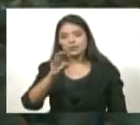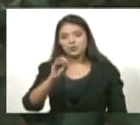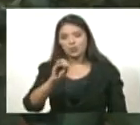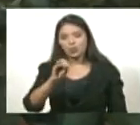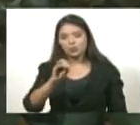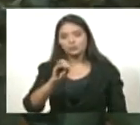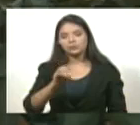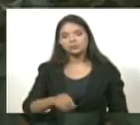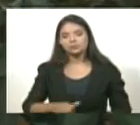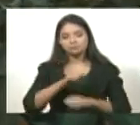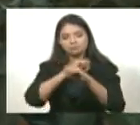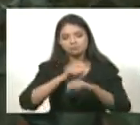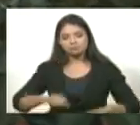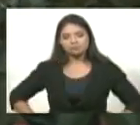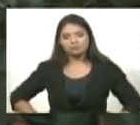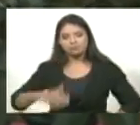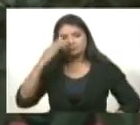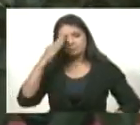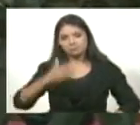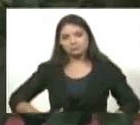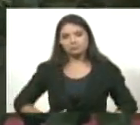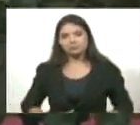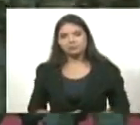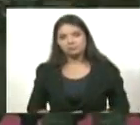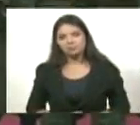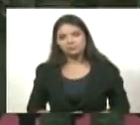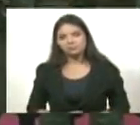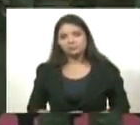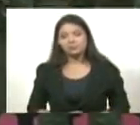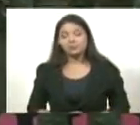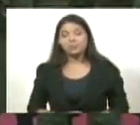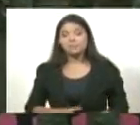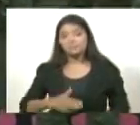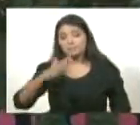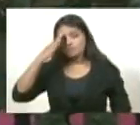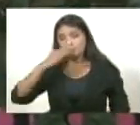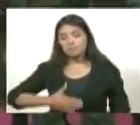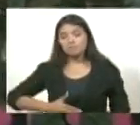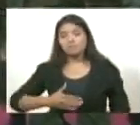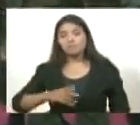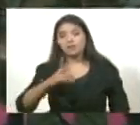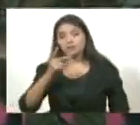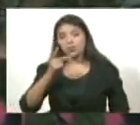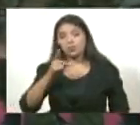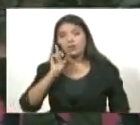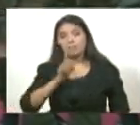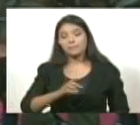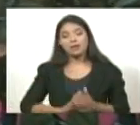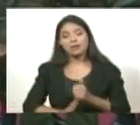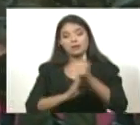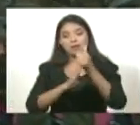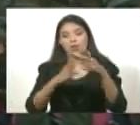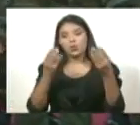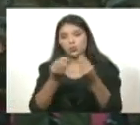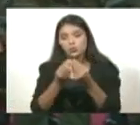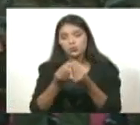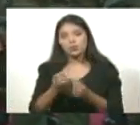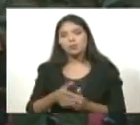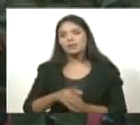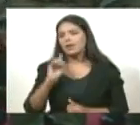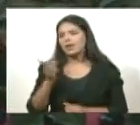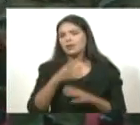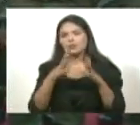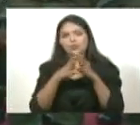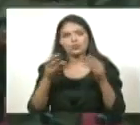de nuestra Fuerza Armada Nacional Bolivariana, de su segundo comandante estratégico operacional y jefe de Estado Mayor Conjunto, de todos